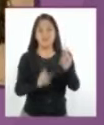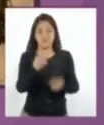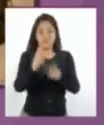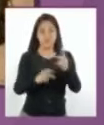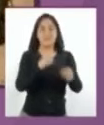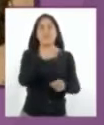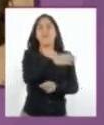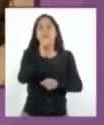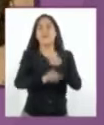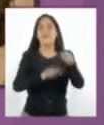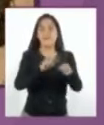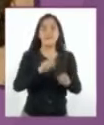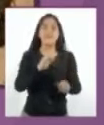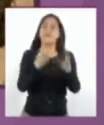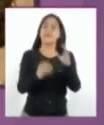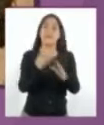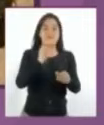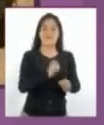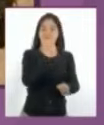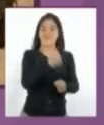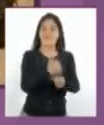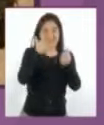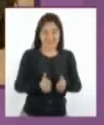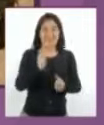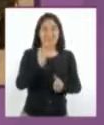la sedentarización del hombre.